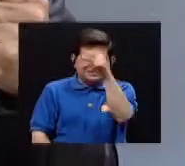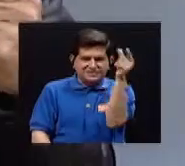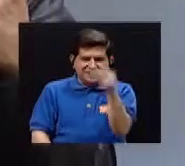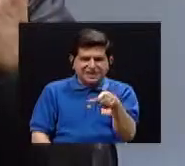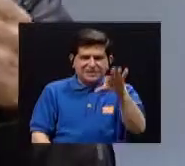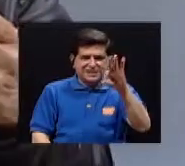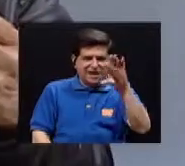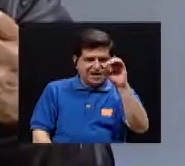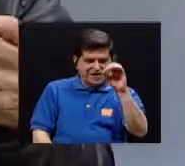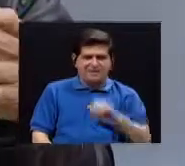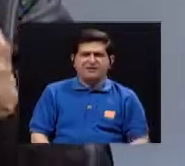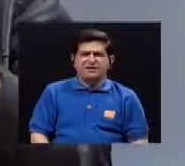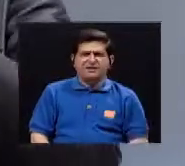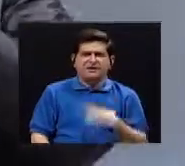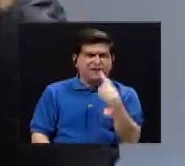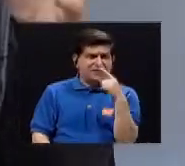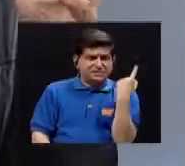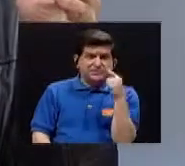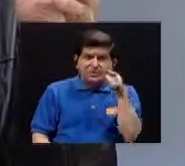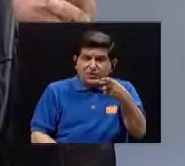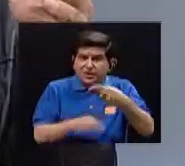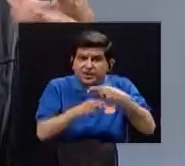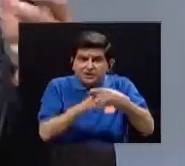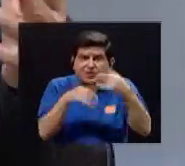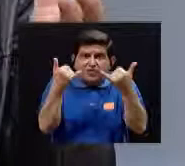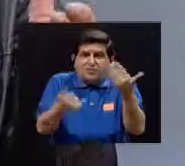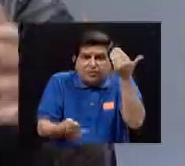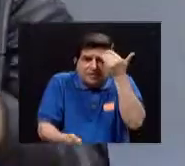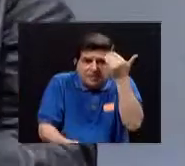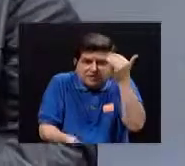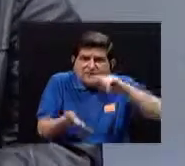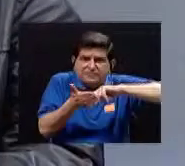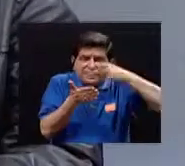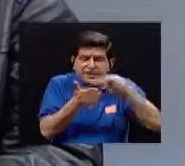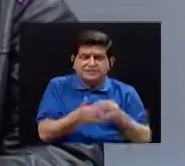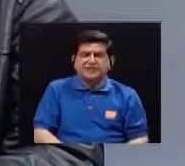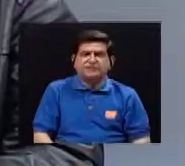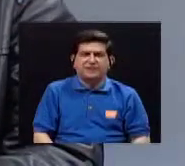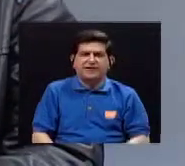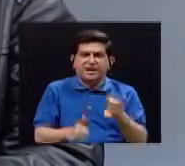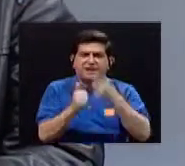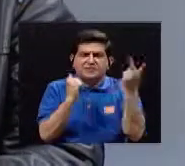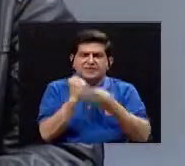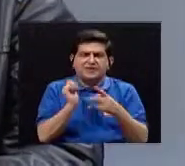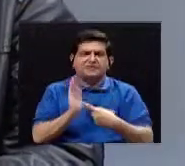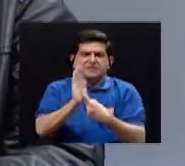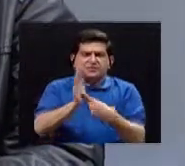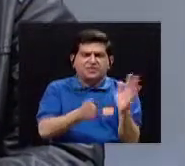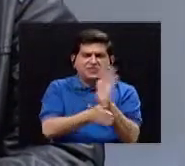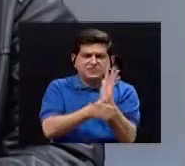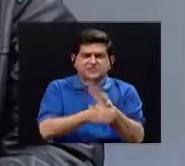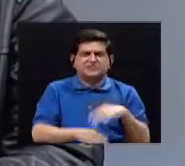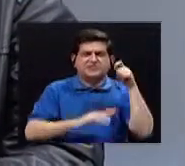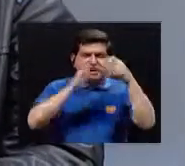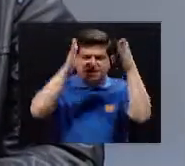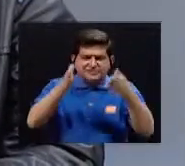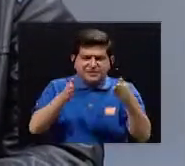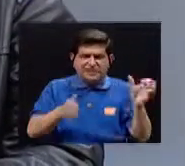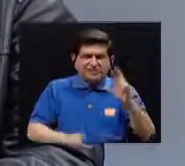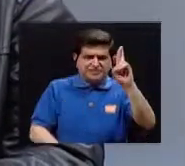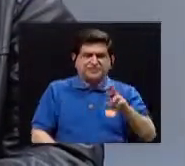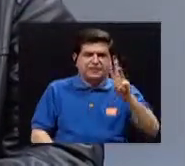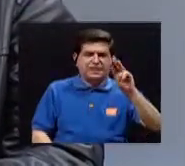italia-90 basta decir italia-90 para saber que se trata del estreno de la película del cineasta